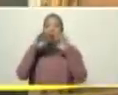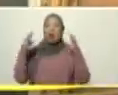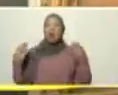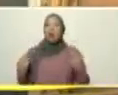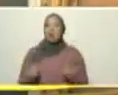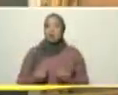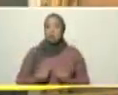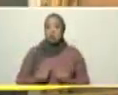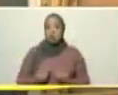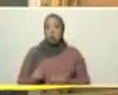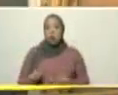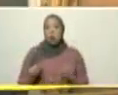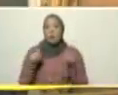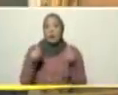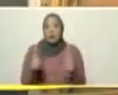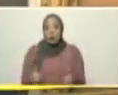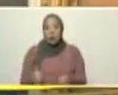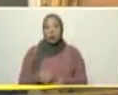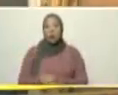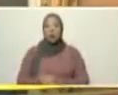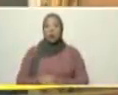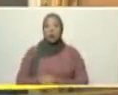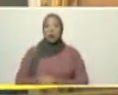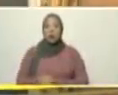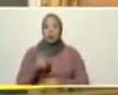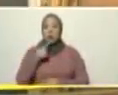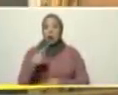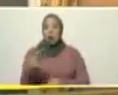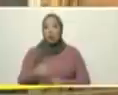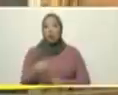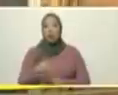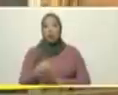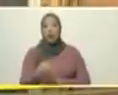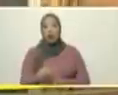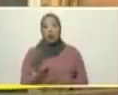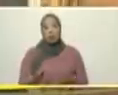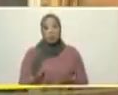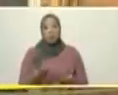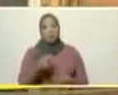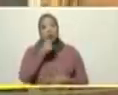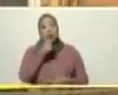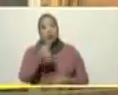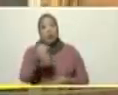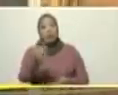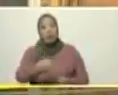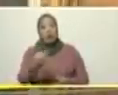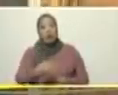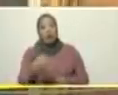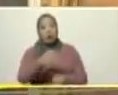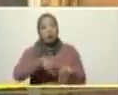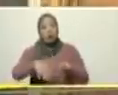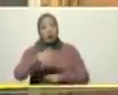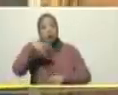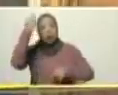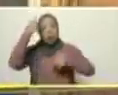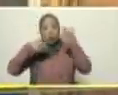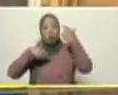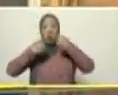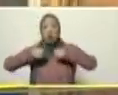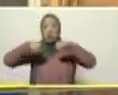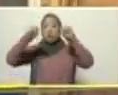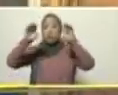pensó que era verdad la masacre, y que era verdad que Chávez había